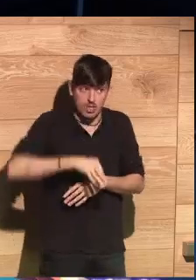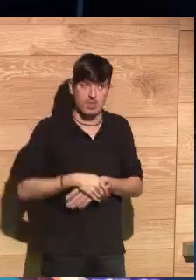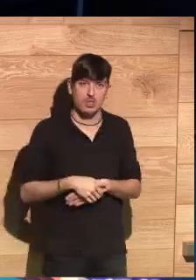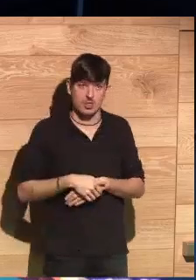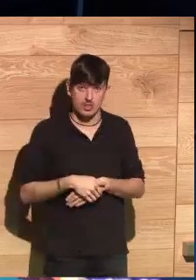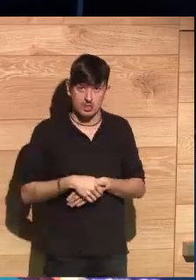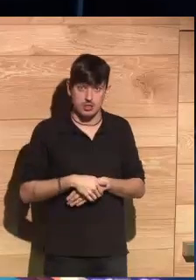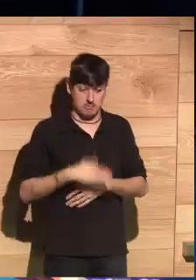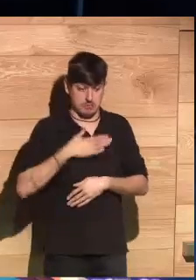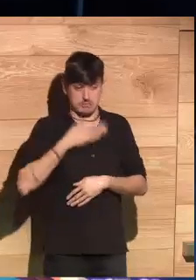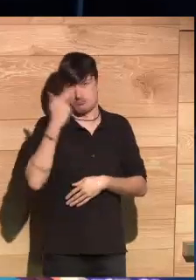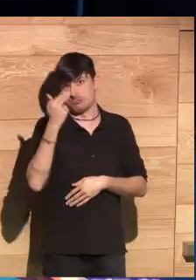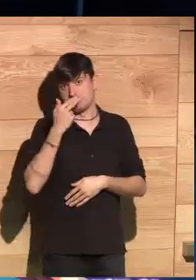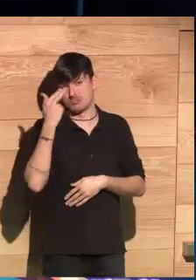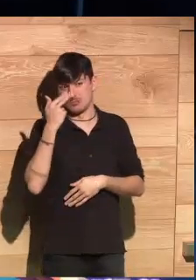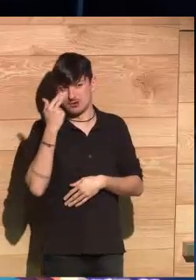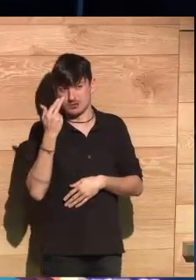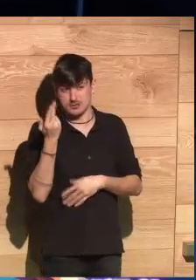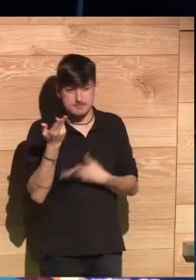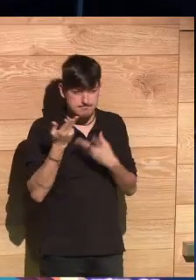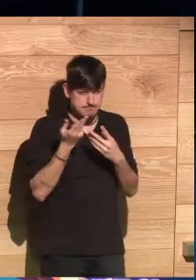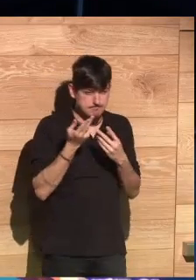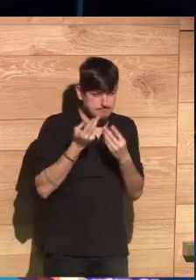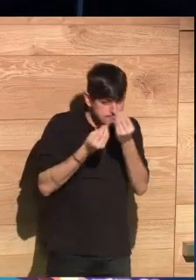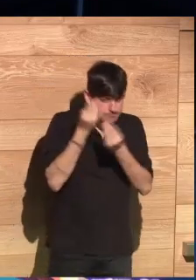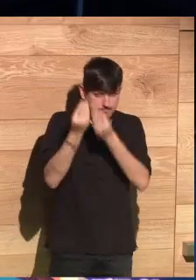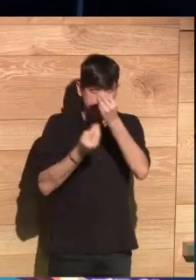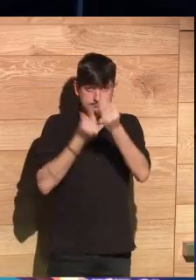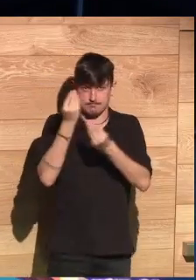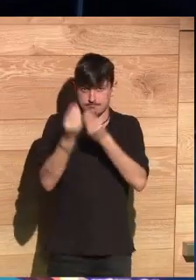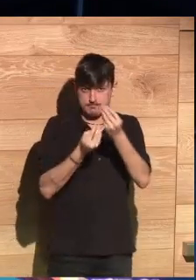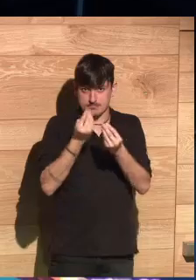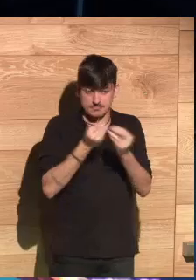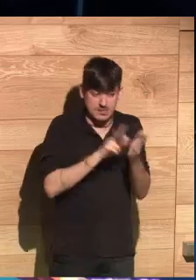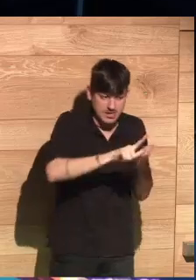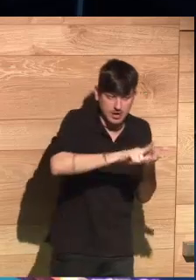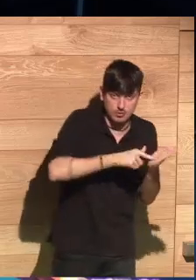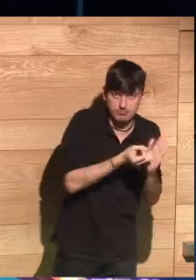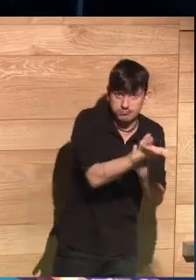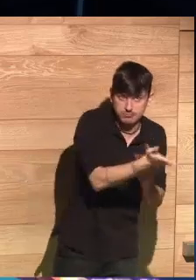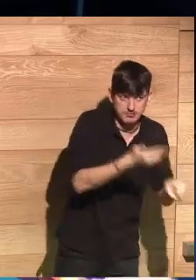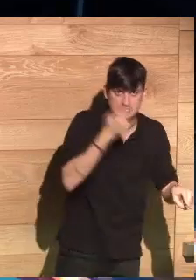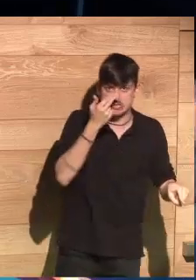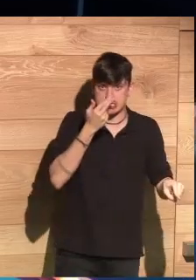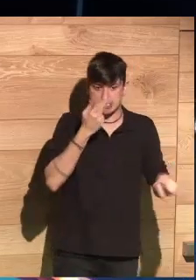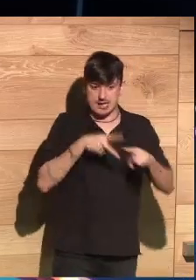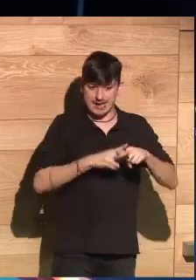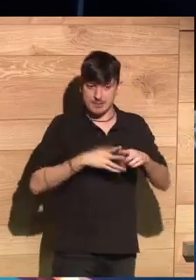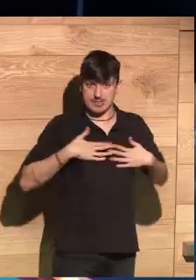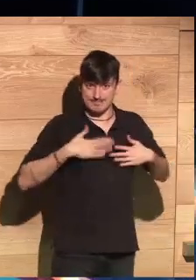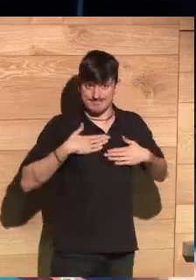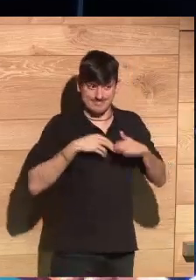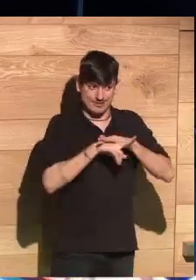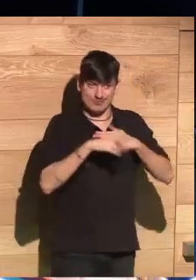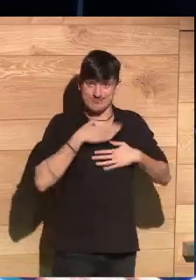allá. A mí, claro, me interesa discutirlo y pensarlo y razonarlo desde la literatura, que es el instrumento que